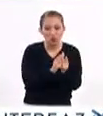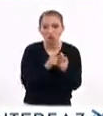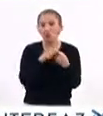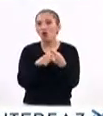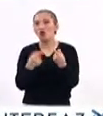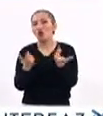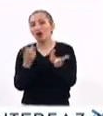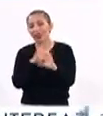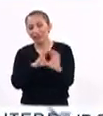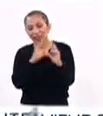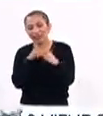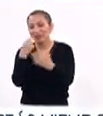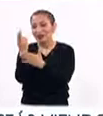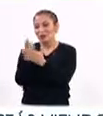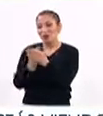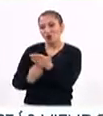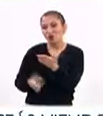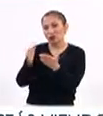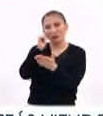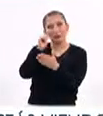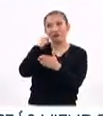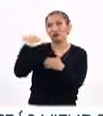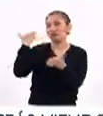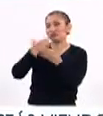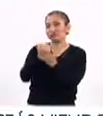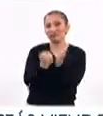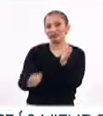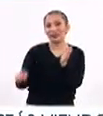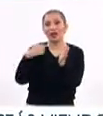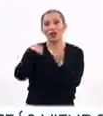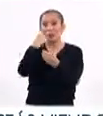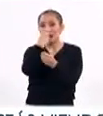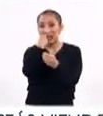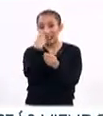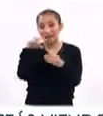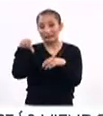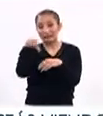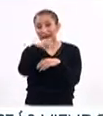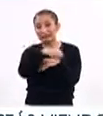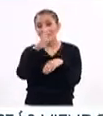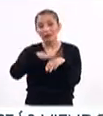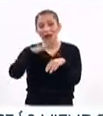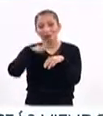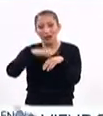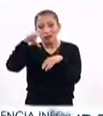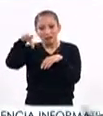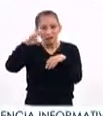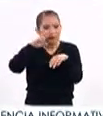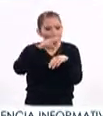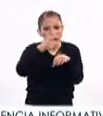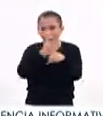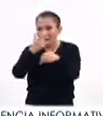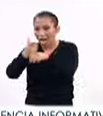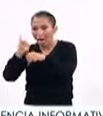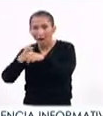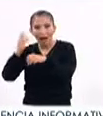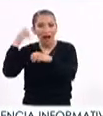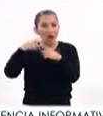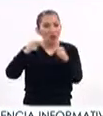por supuesto los dibujos animados que siempre han sido muy populares, la comida, y cada vez más va permeando esta